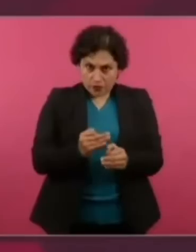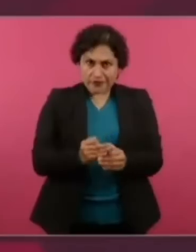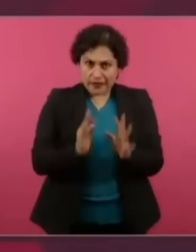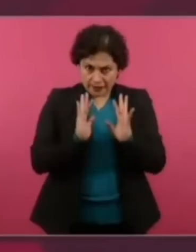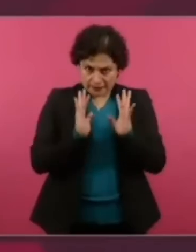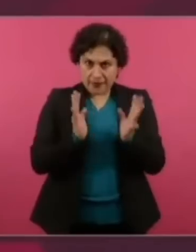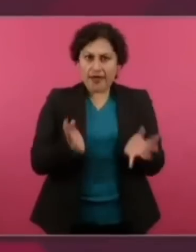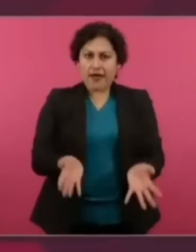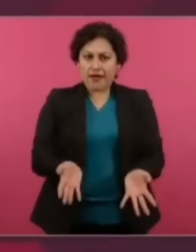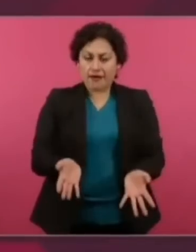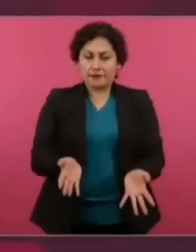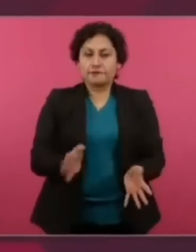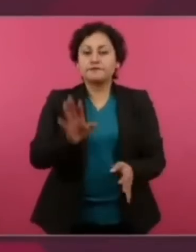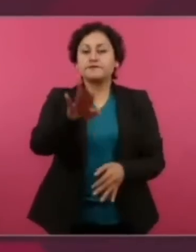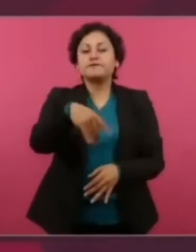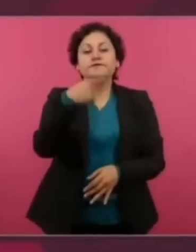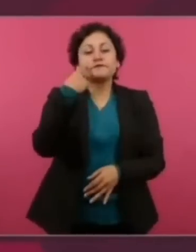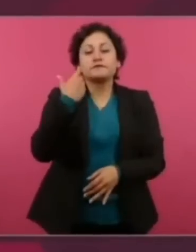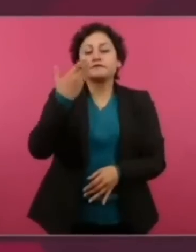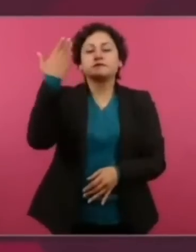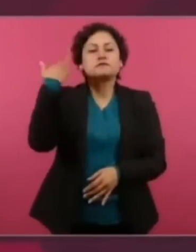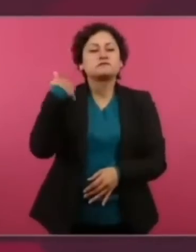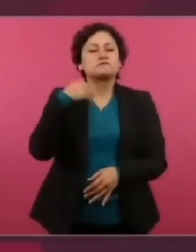Aquí tengo en la cabeza